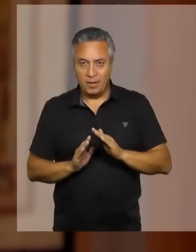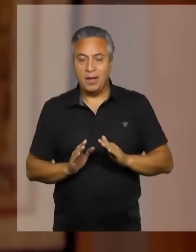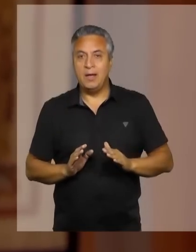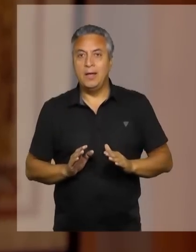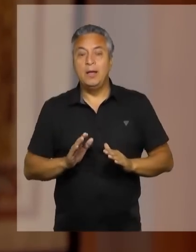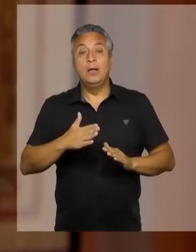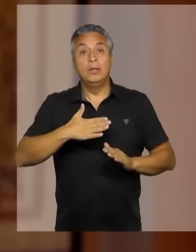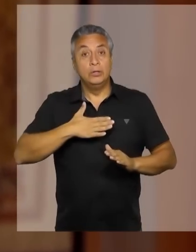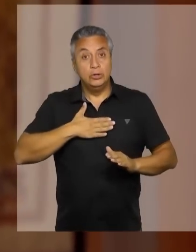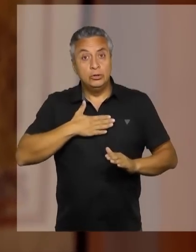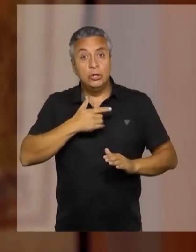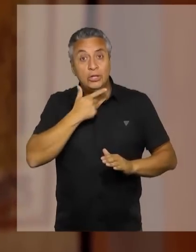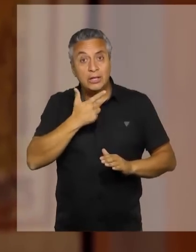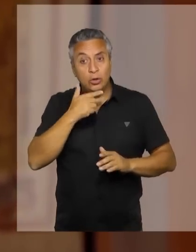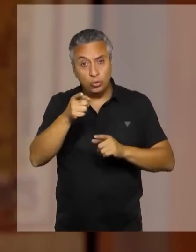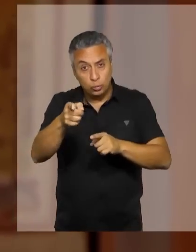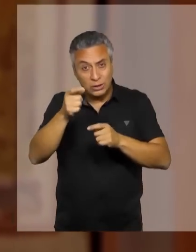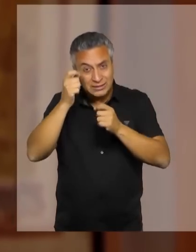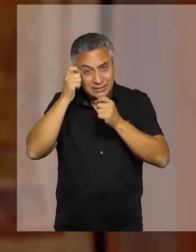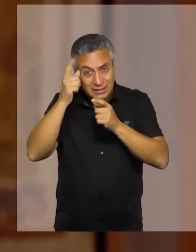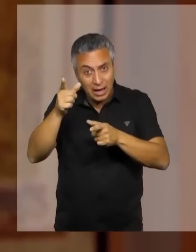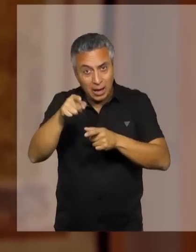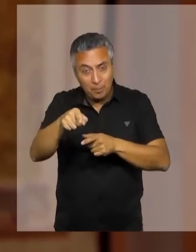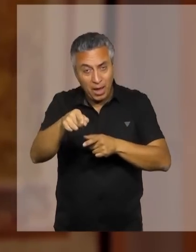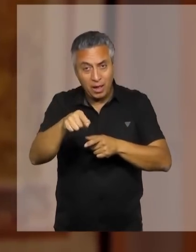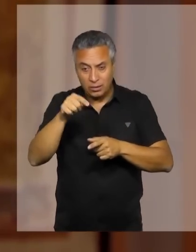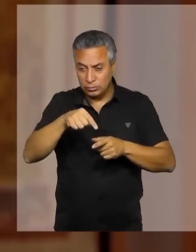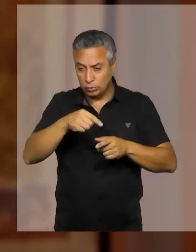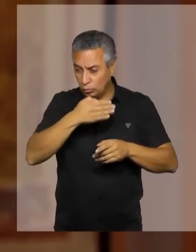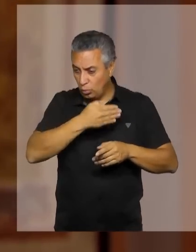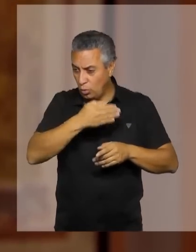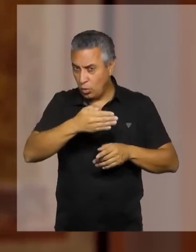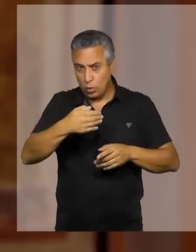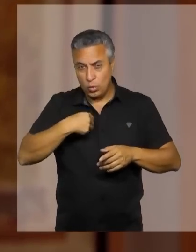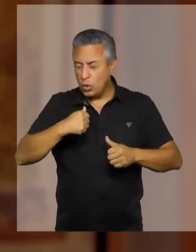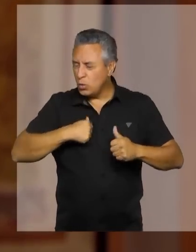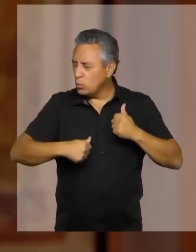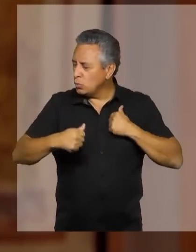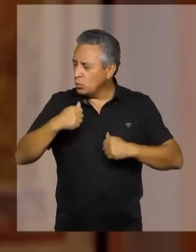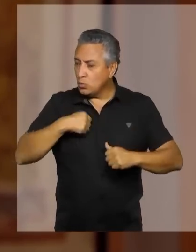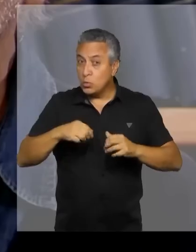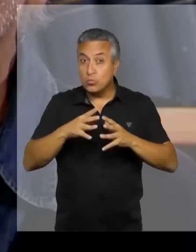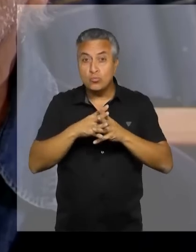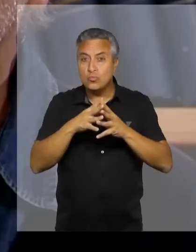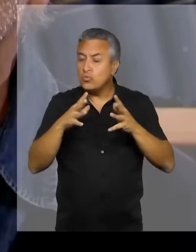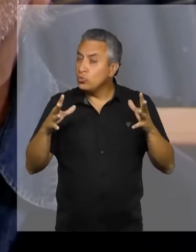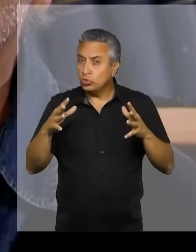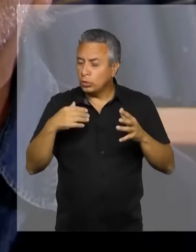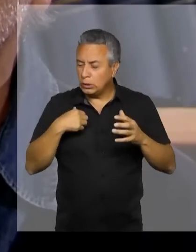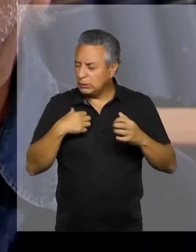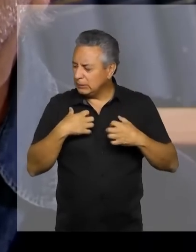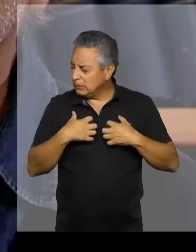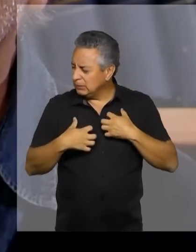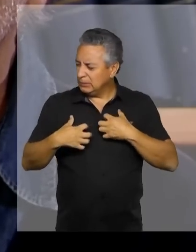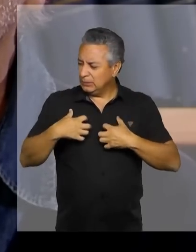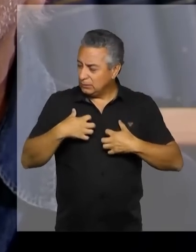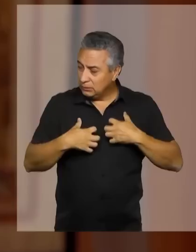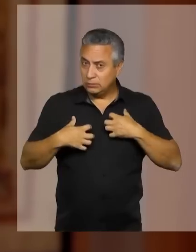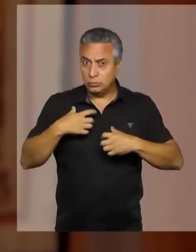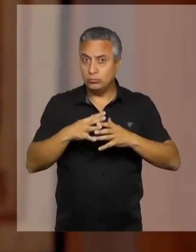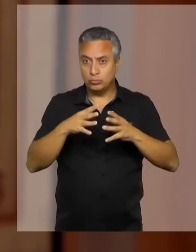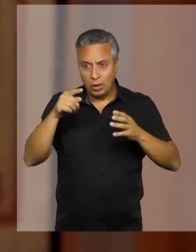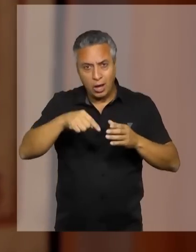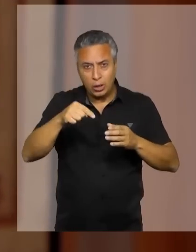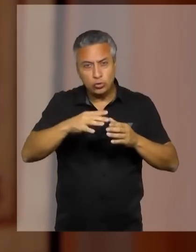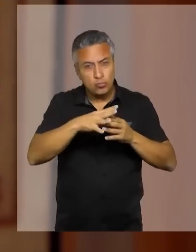yo quiero que tú sepas, Nicolás, que lo he pasado pésimo y he sufrido mucho con todo esto. Tú sabes que esto puede traer